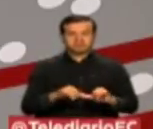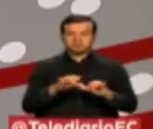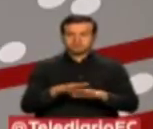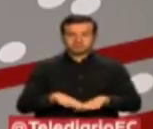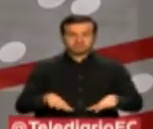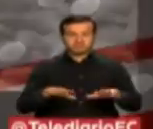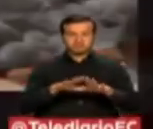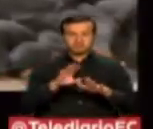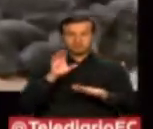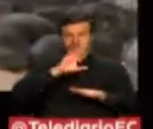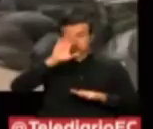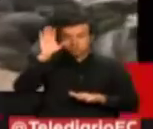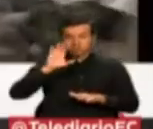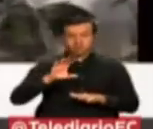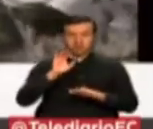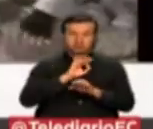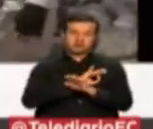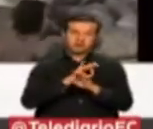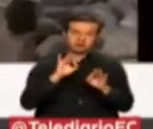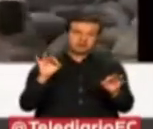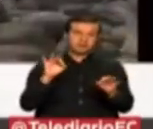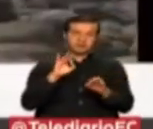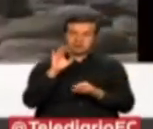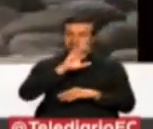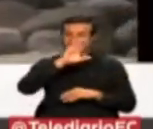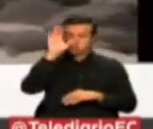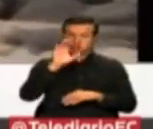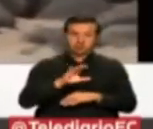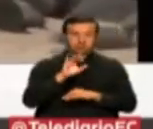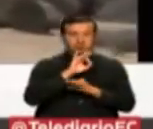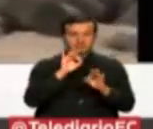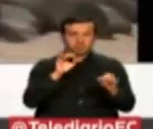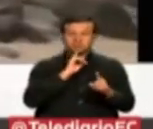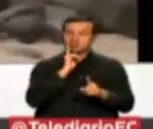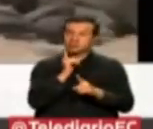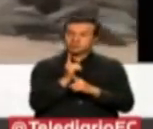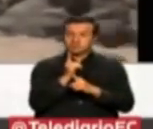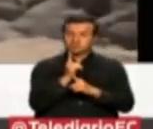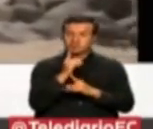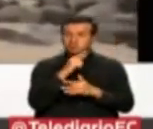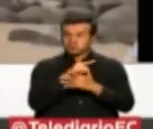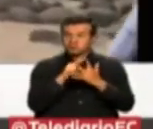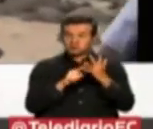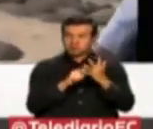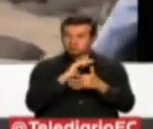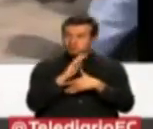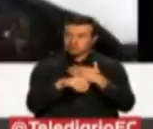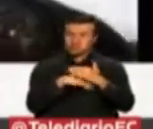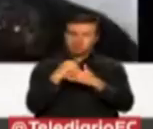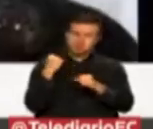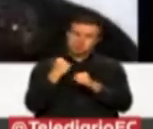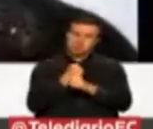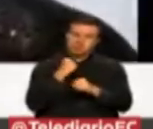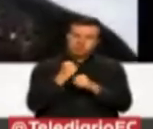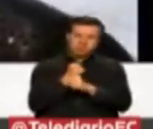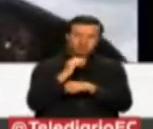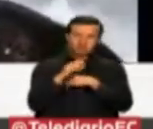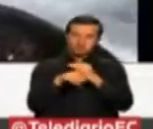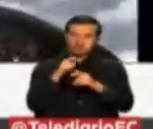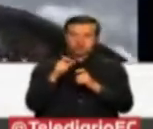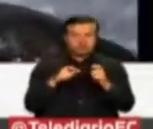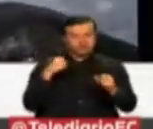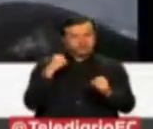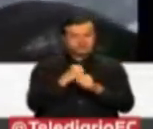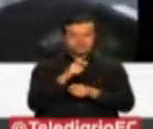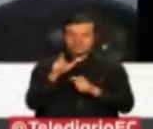limpieza costera, donde con fuerza, abrazo, hombre, mujer, ¿no es cierto?, de trabajo con la propia espalda